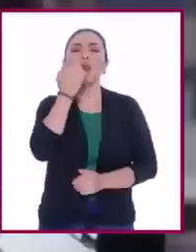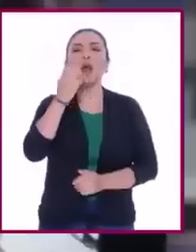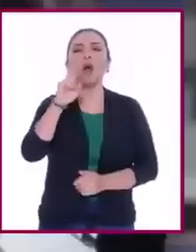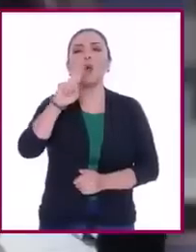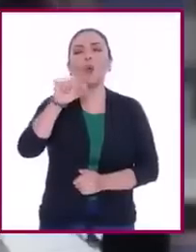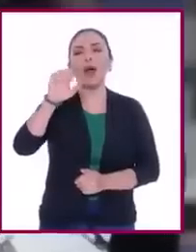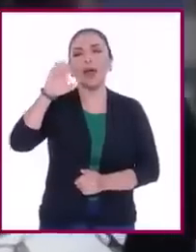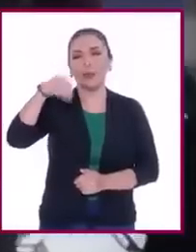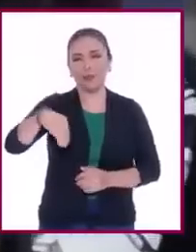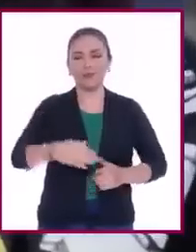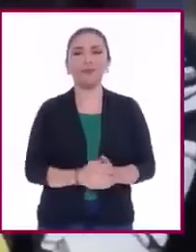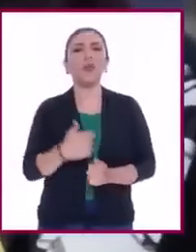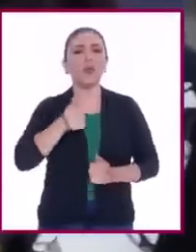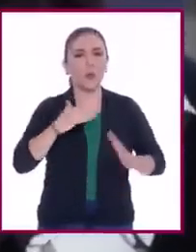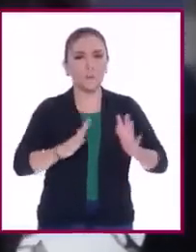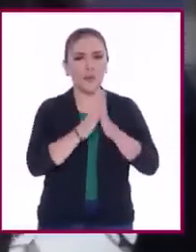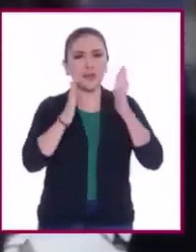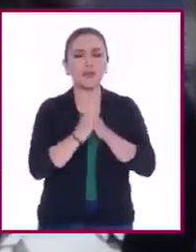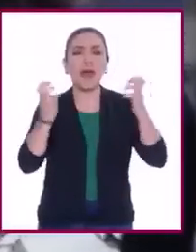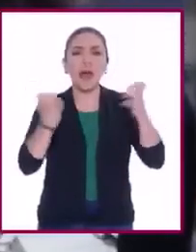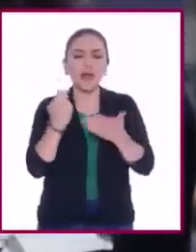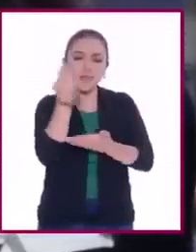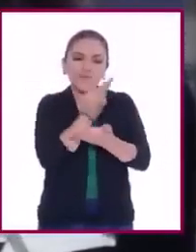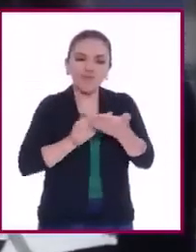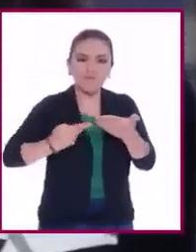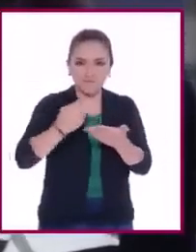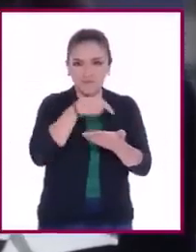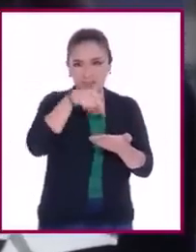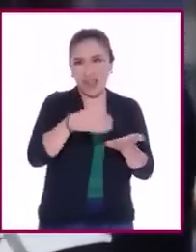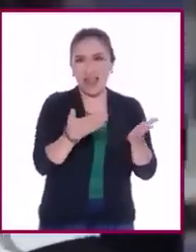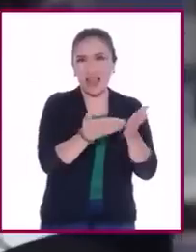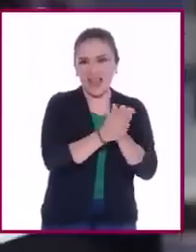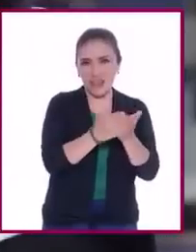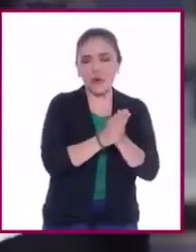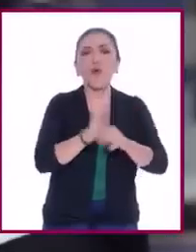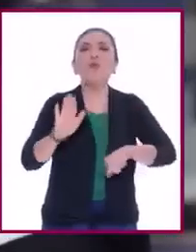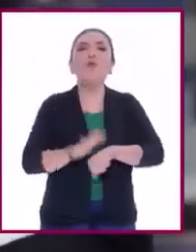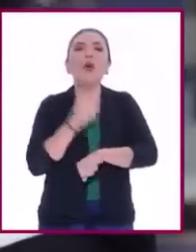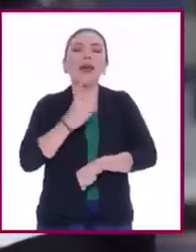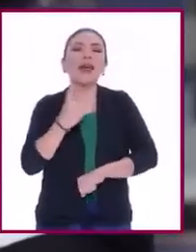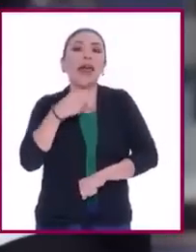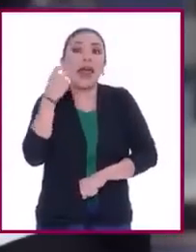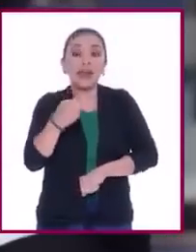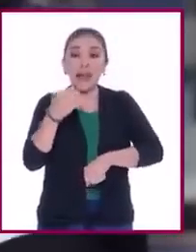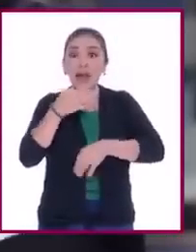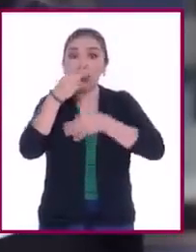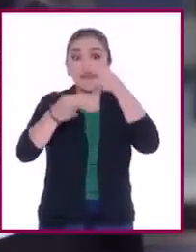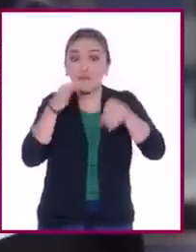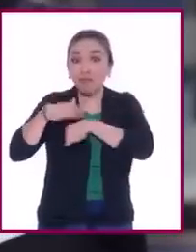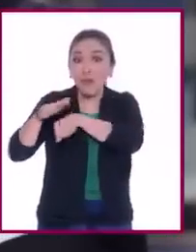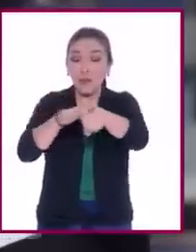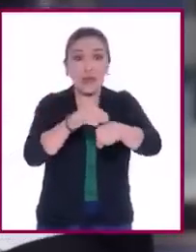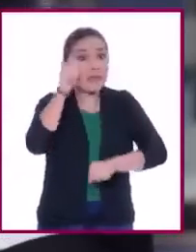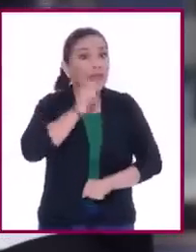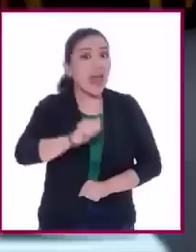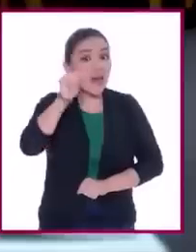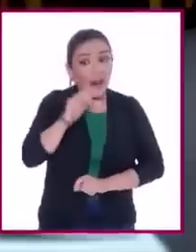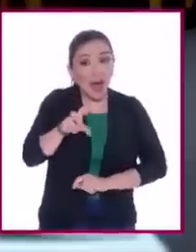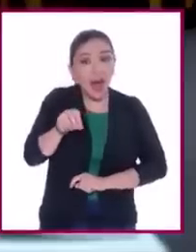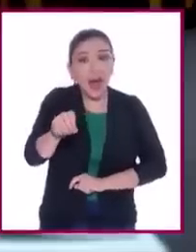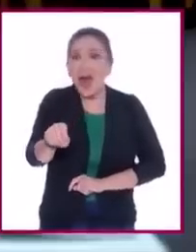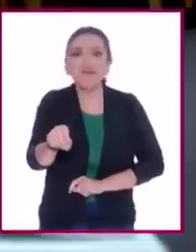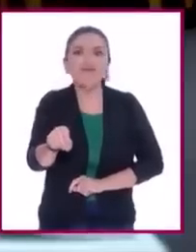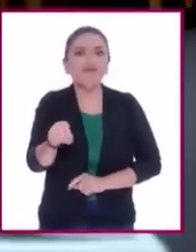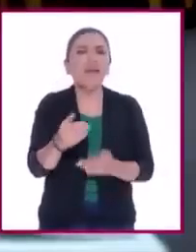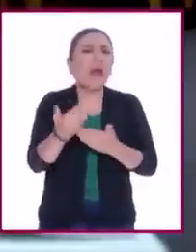México participé en la elaboración de las ilustraciones debido a que esta convocatoria no se abre cotidianamente este